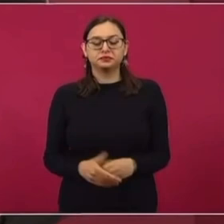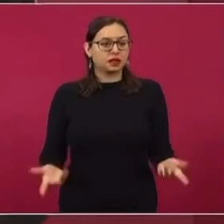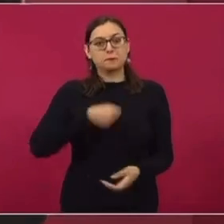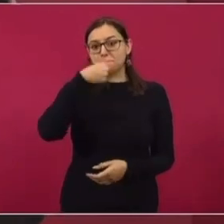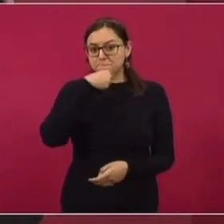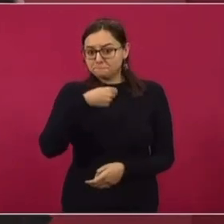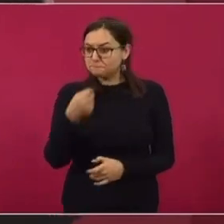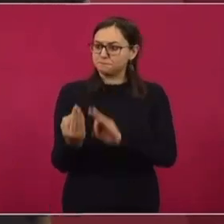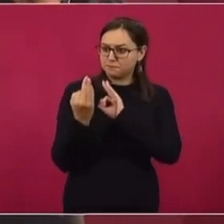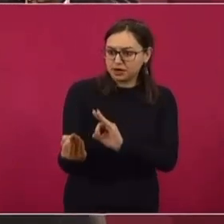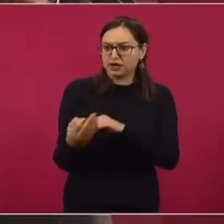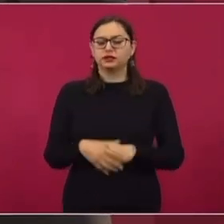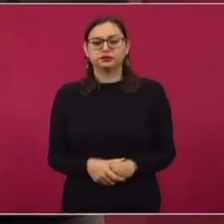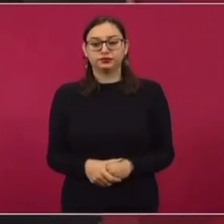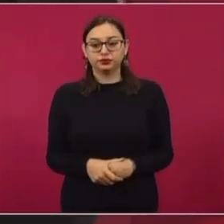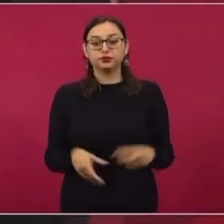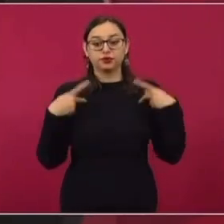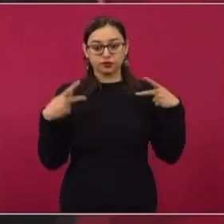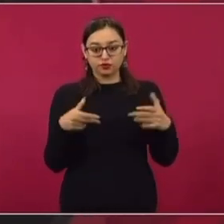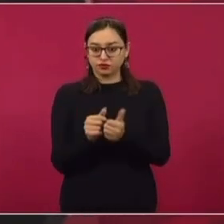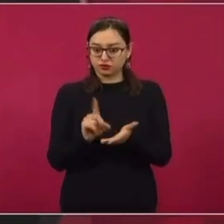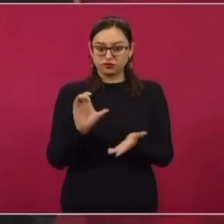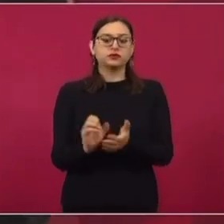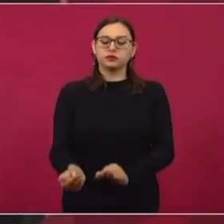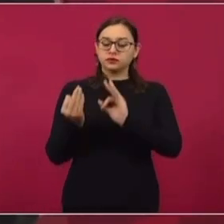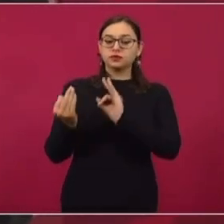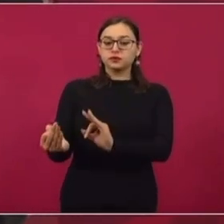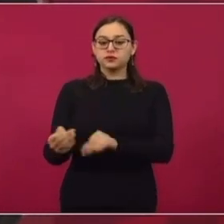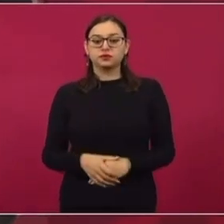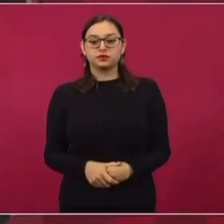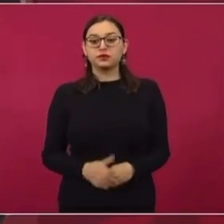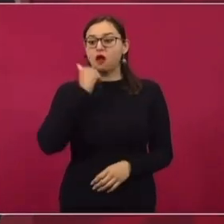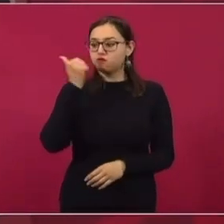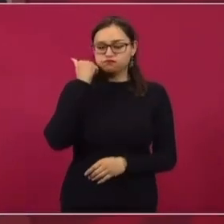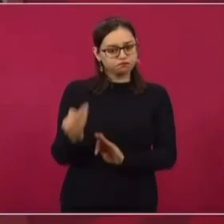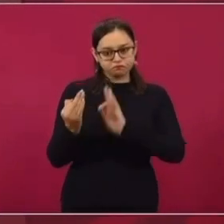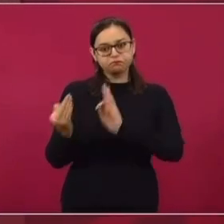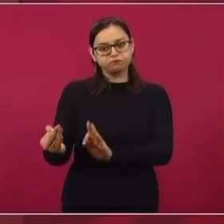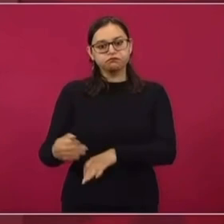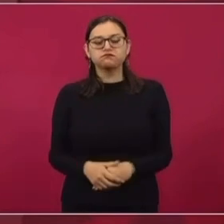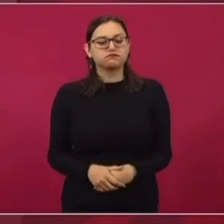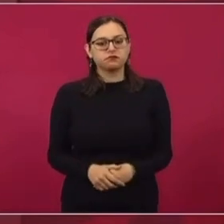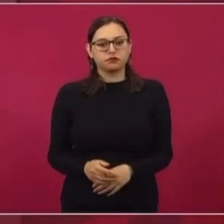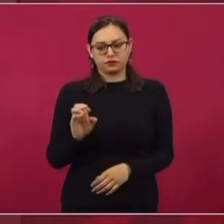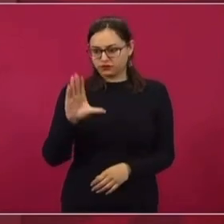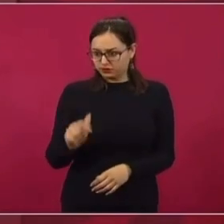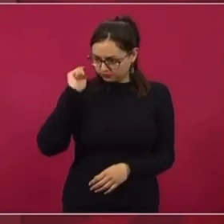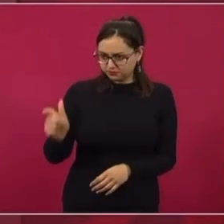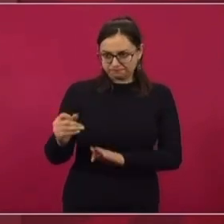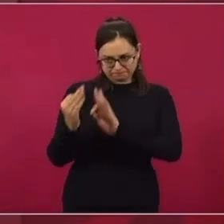apoyar a personas con discapacidad, directo. Si se va a apoyar a estudiantes, directo, entregar las